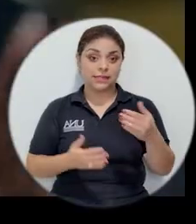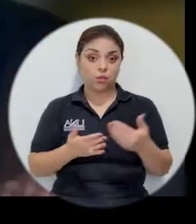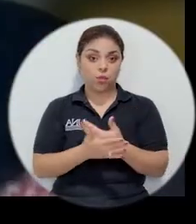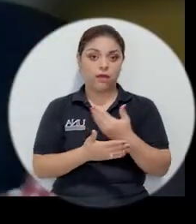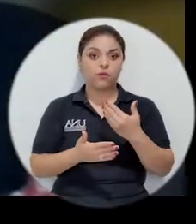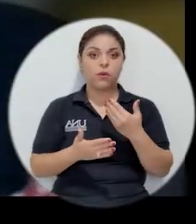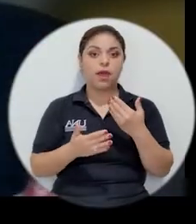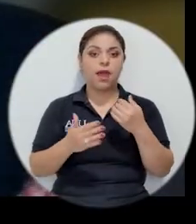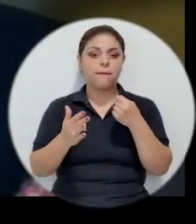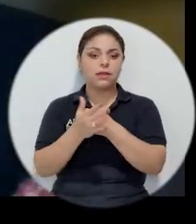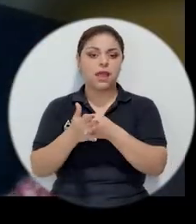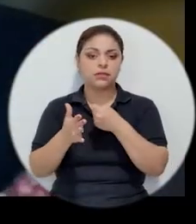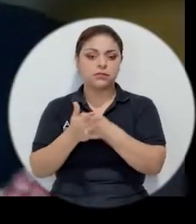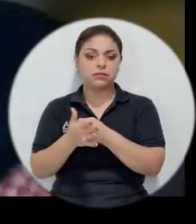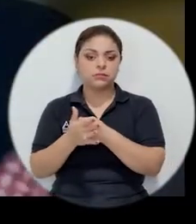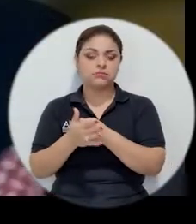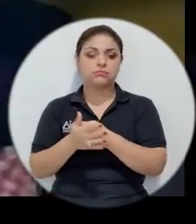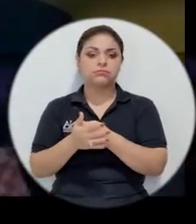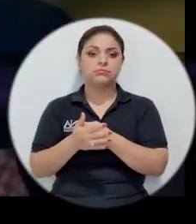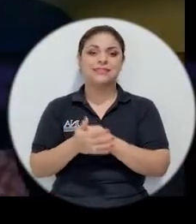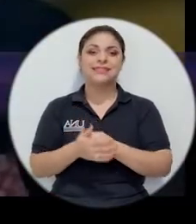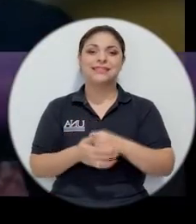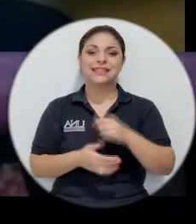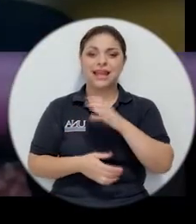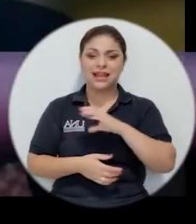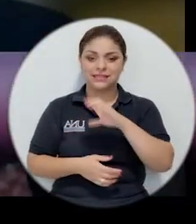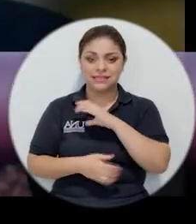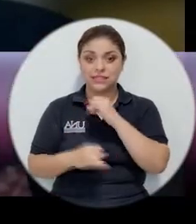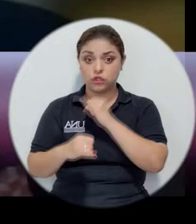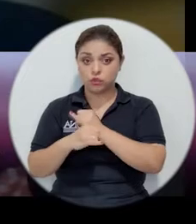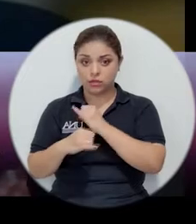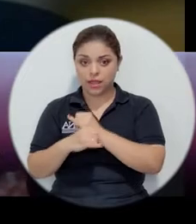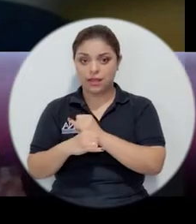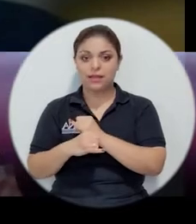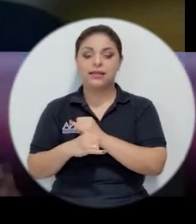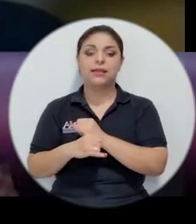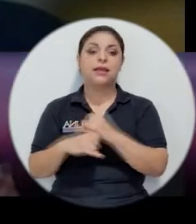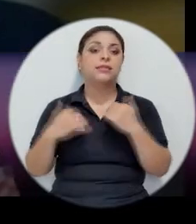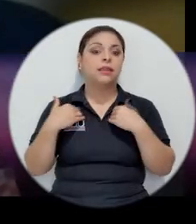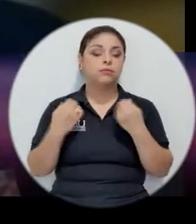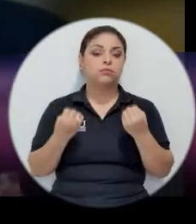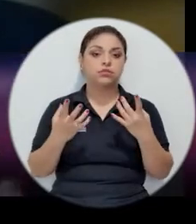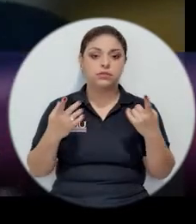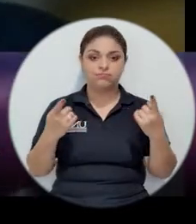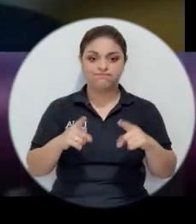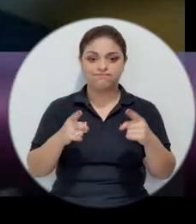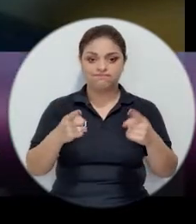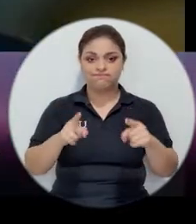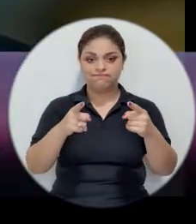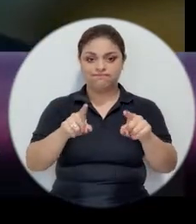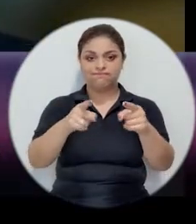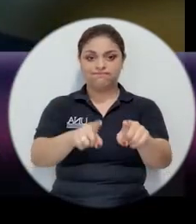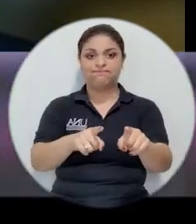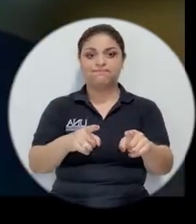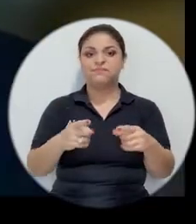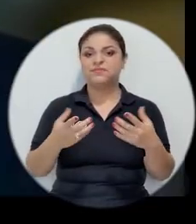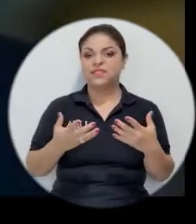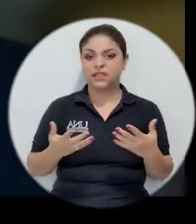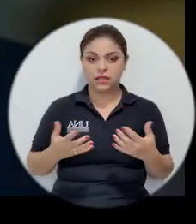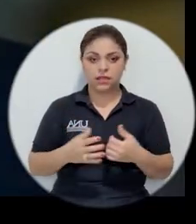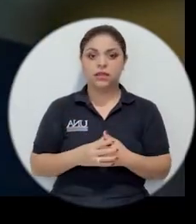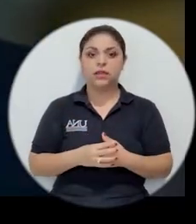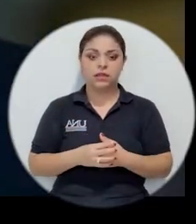Frente a este nuevo tipo de amenazas, tenemos desafíos de carácter institucional y tenemos una serie de repercusiones